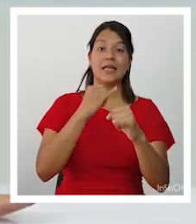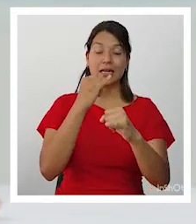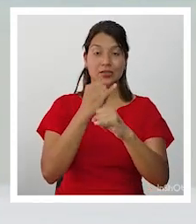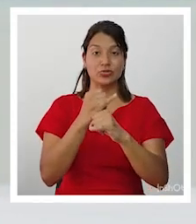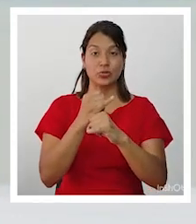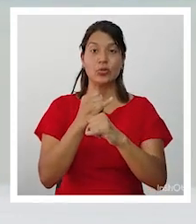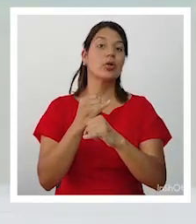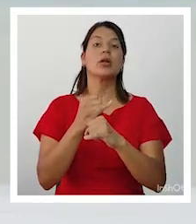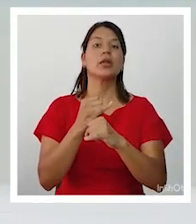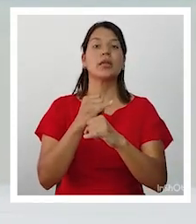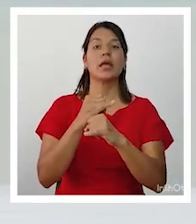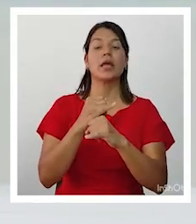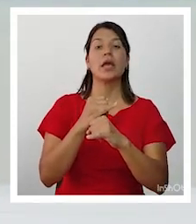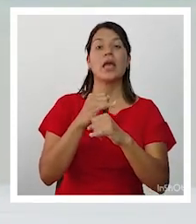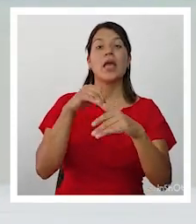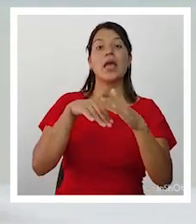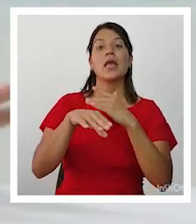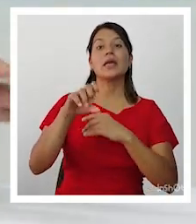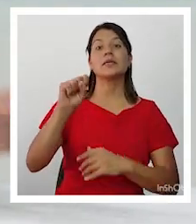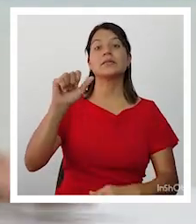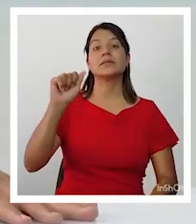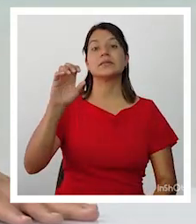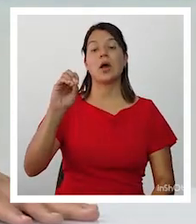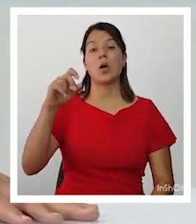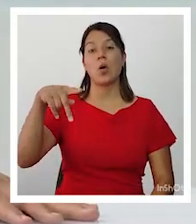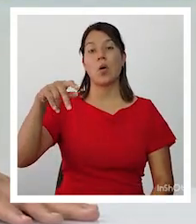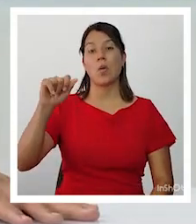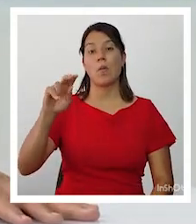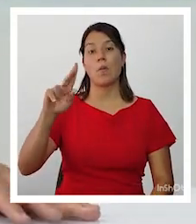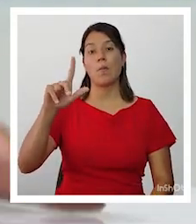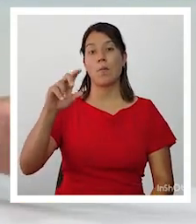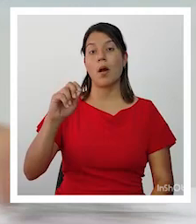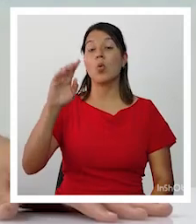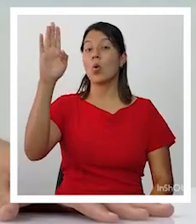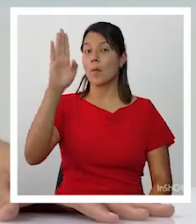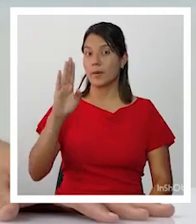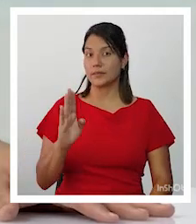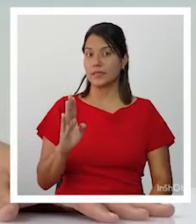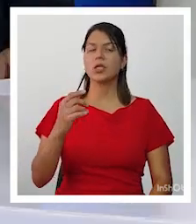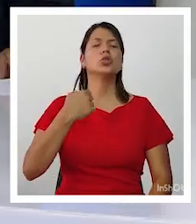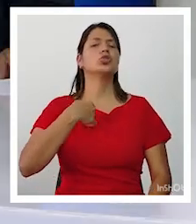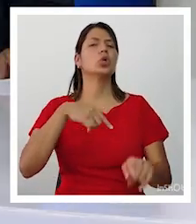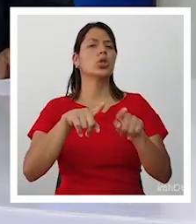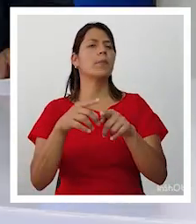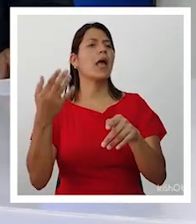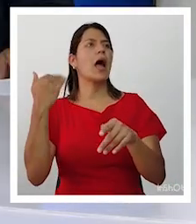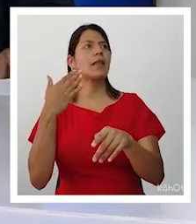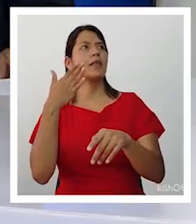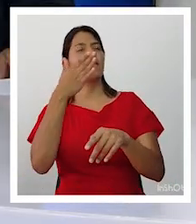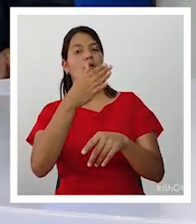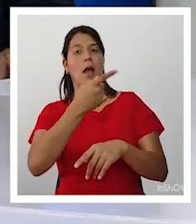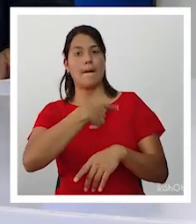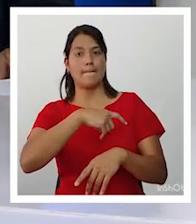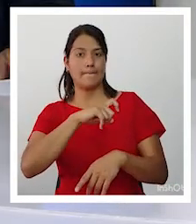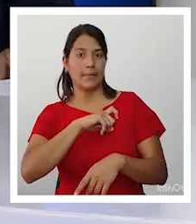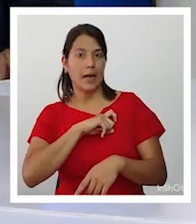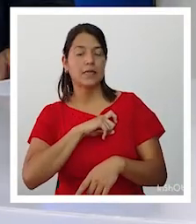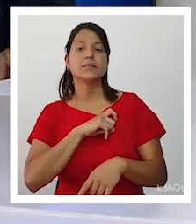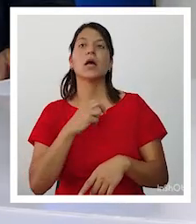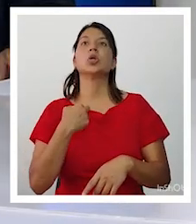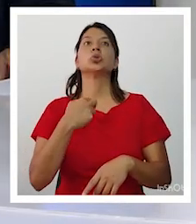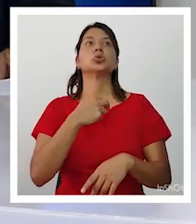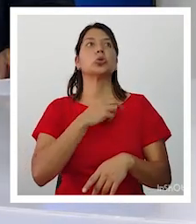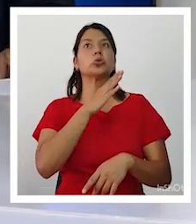de Itaú Cultural en Sao Paulo, Brasil. Yo, bueno, también he danzado en España, hemos estado